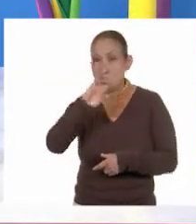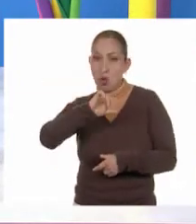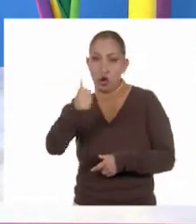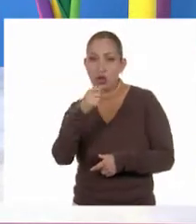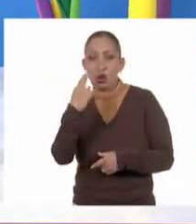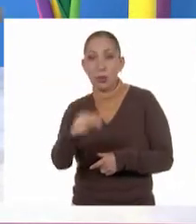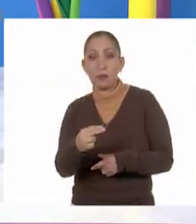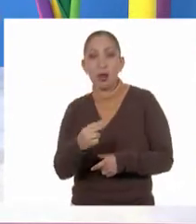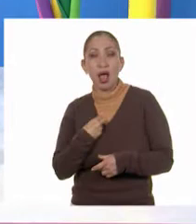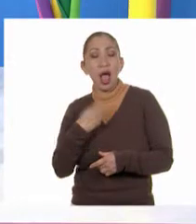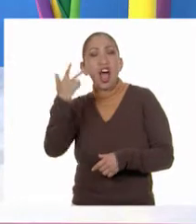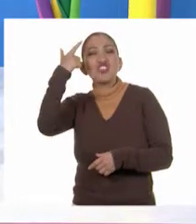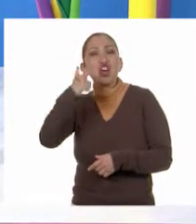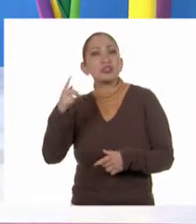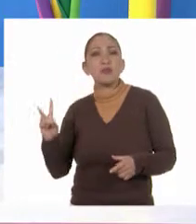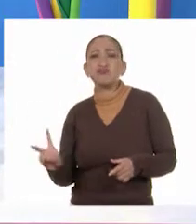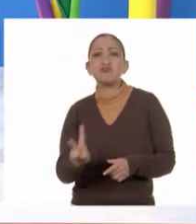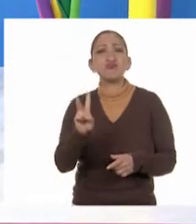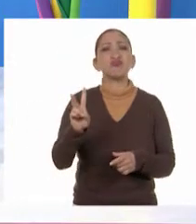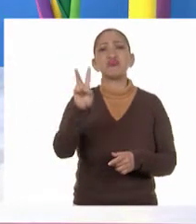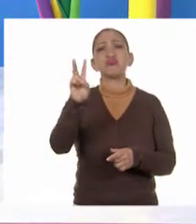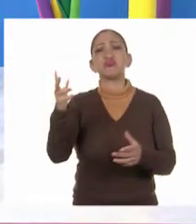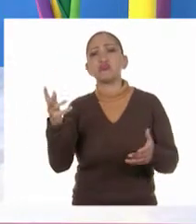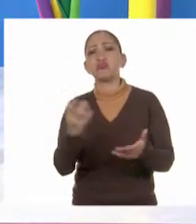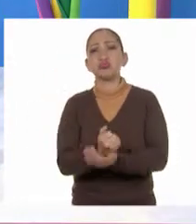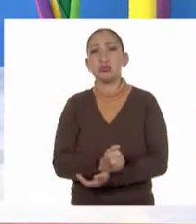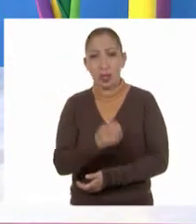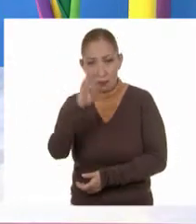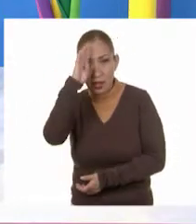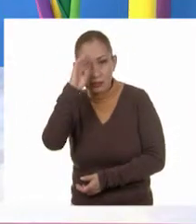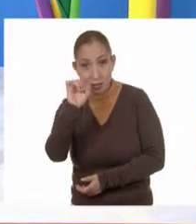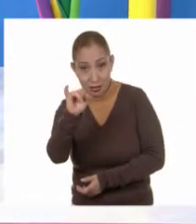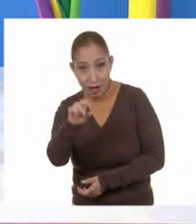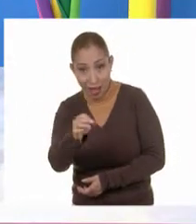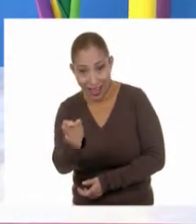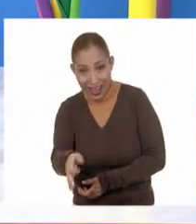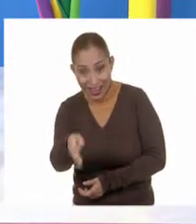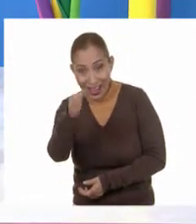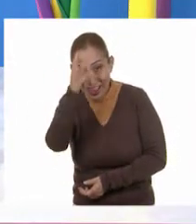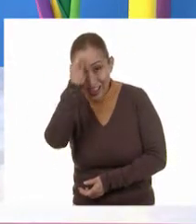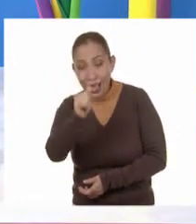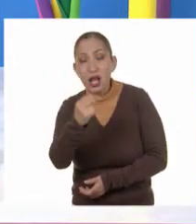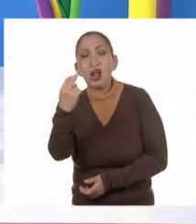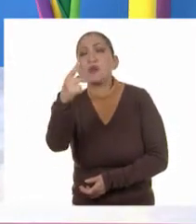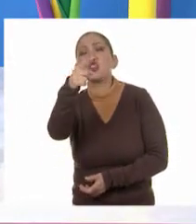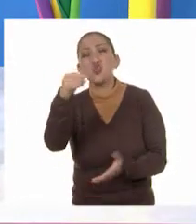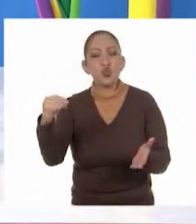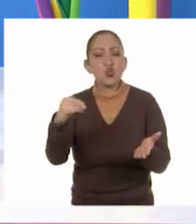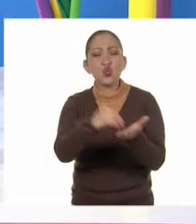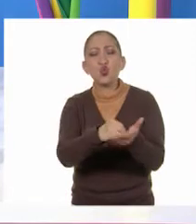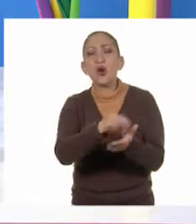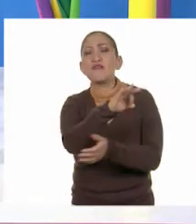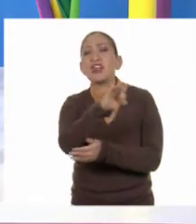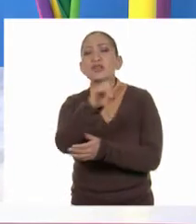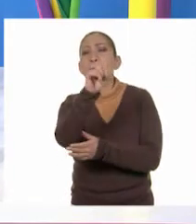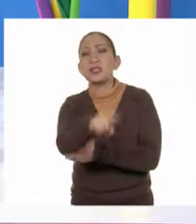la noche victoriosa, ¿no? ¿Qué tal? ¿Qué les parece? Allá en casita, díganme, niños y niñas, ¿qué nombre le pondrían a esta